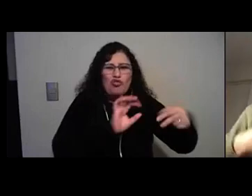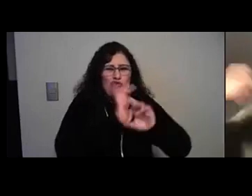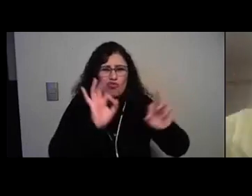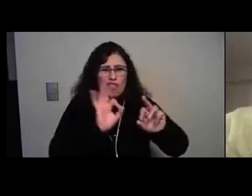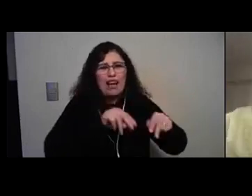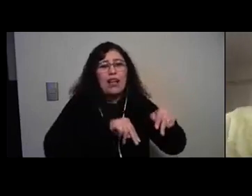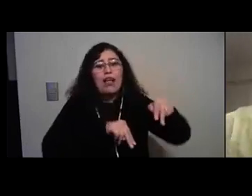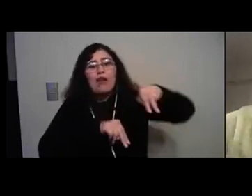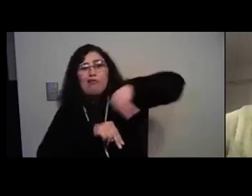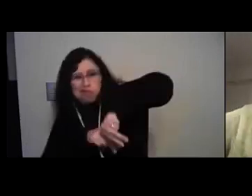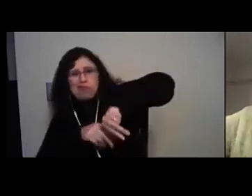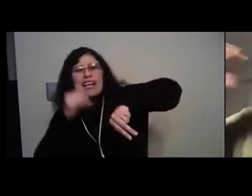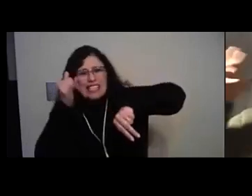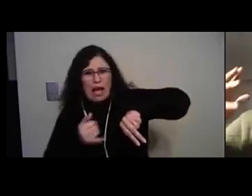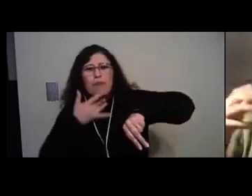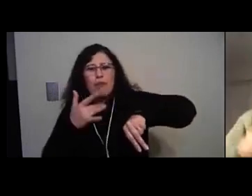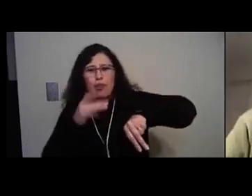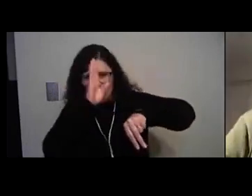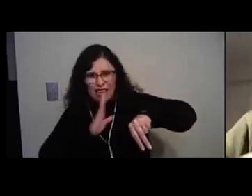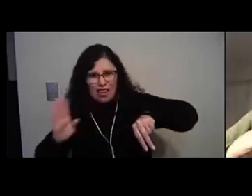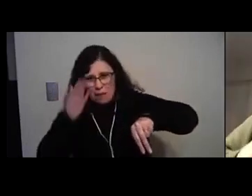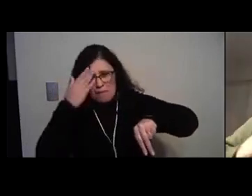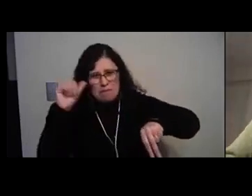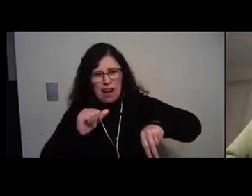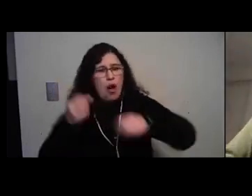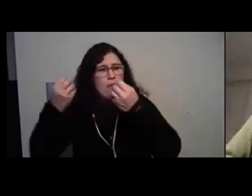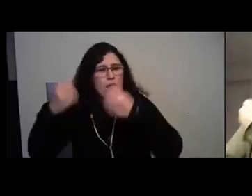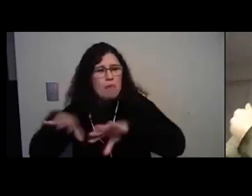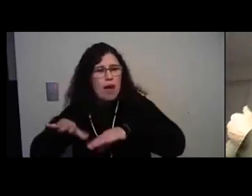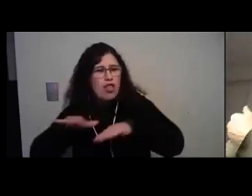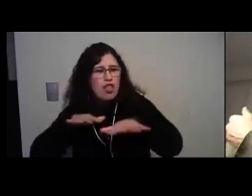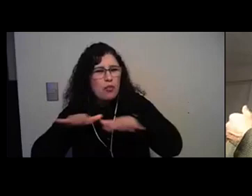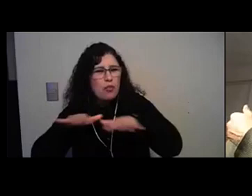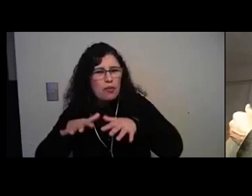reacción protectora que le permitan colocar la mano para no golpearse la cabeza. Entonces usted se gana del lado